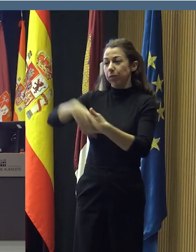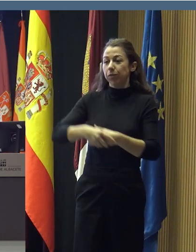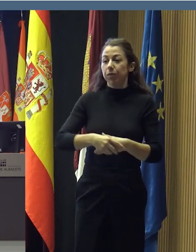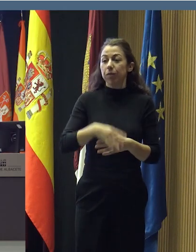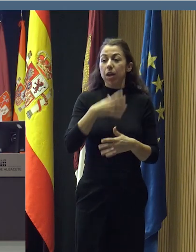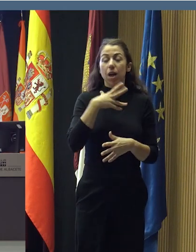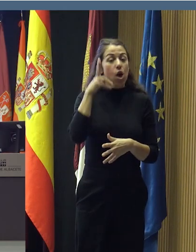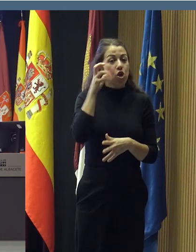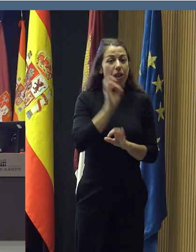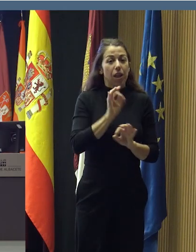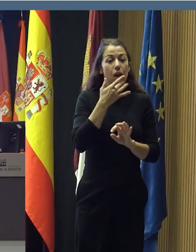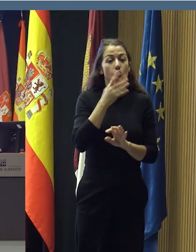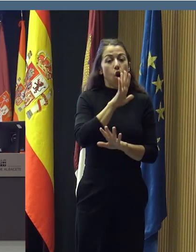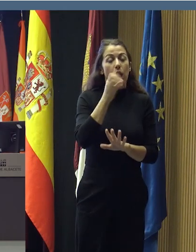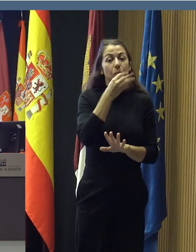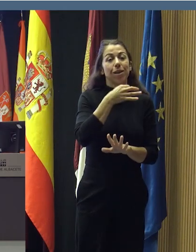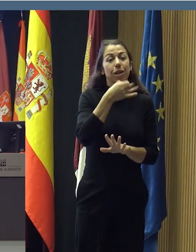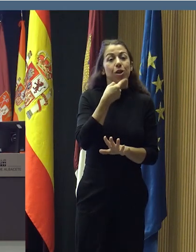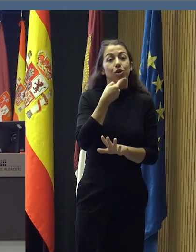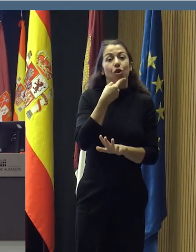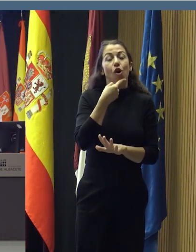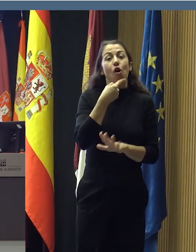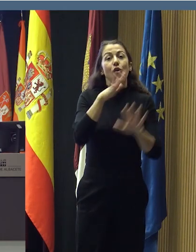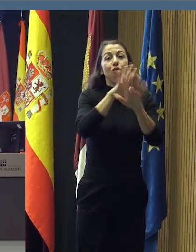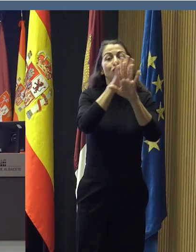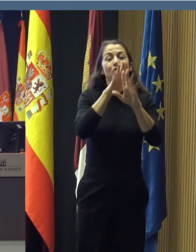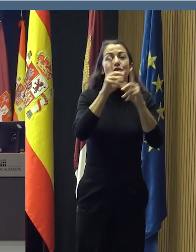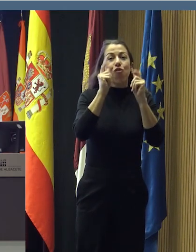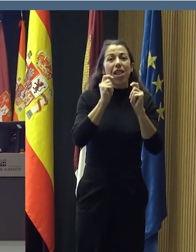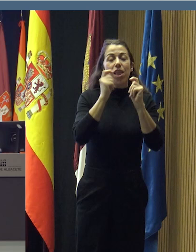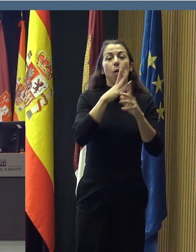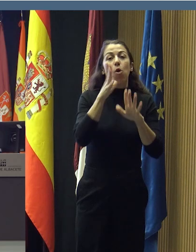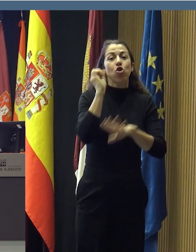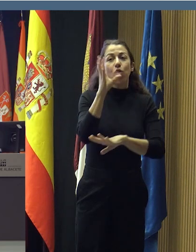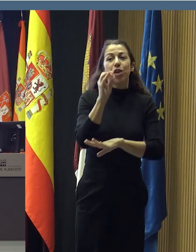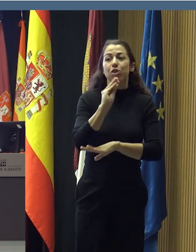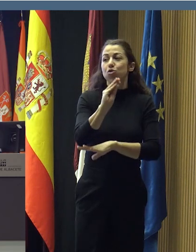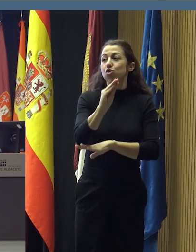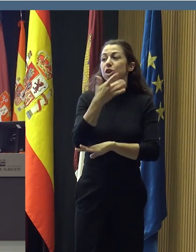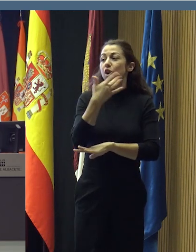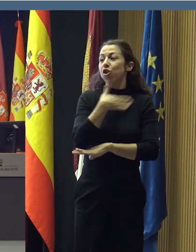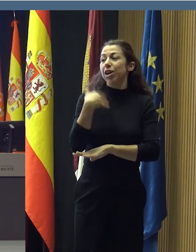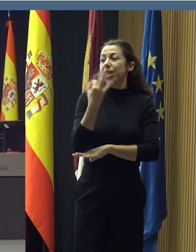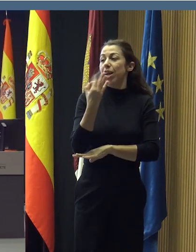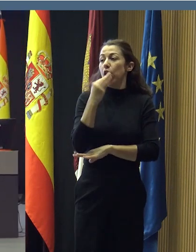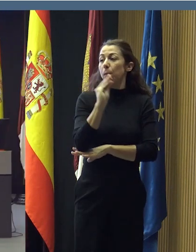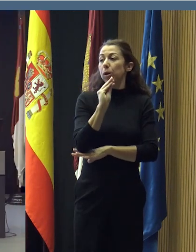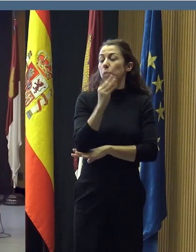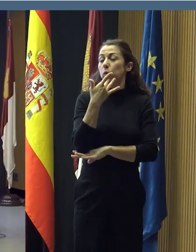Que no he oído nada. Hola, buenas tardes. Quería felicitar por su conferencia. Muchas gracias. Quería